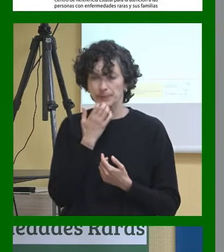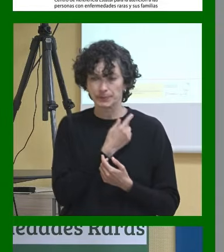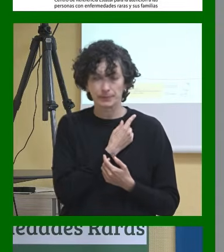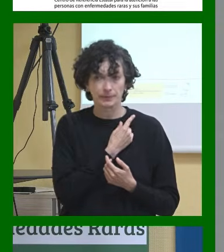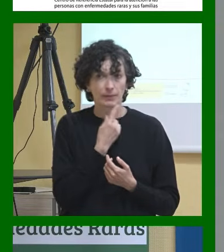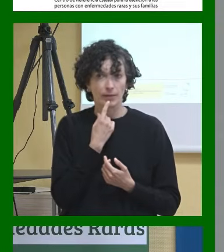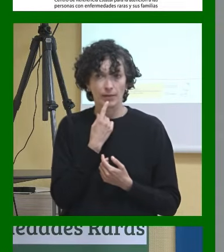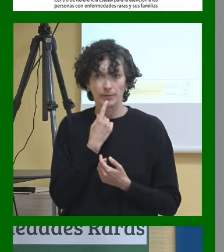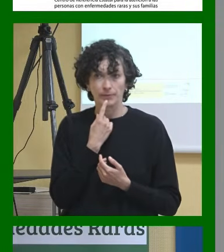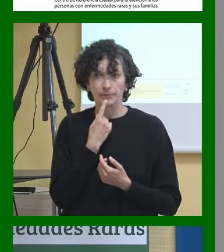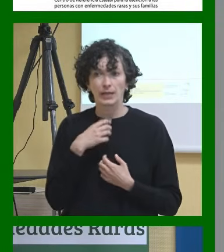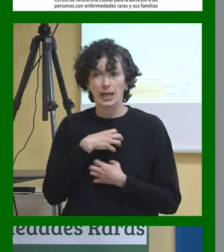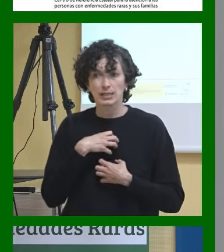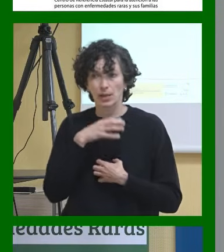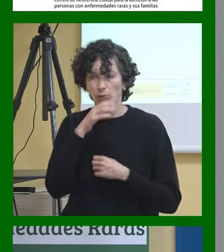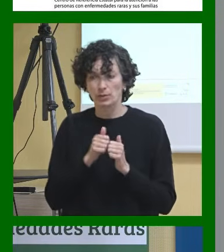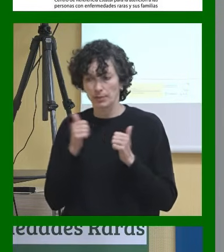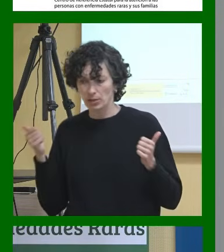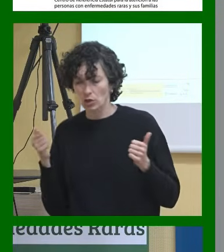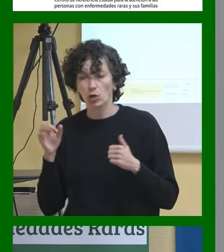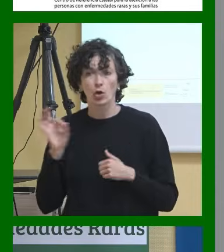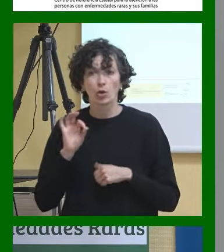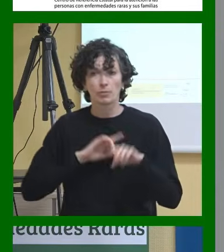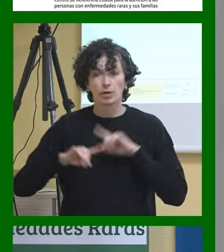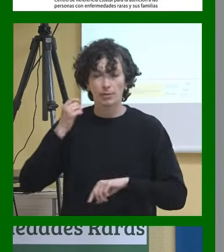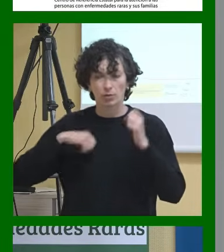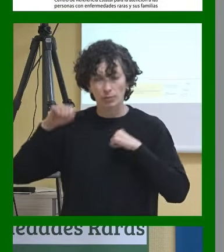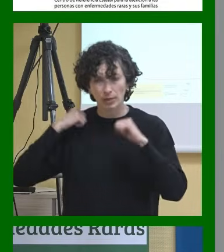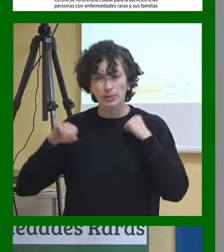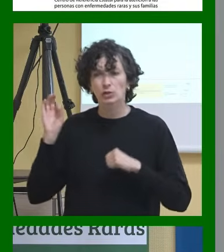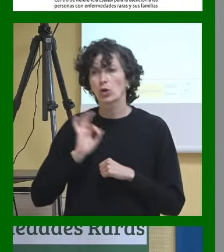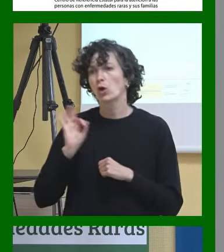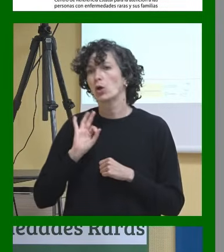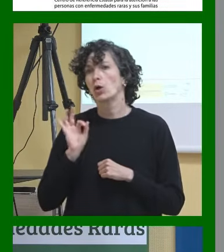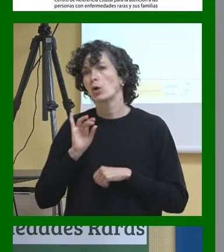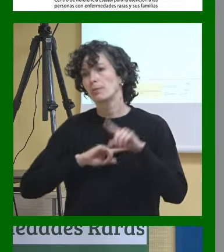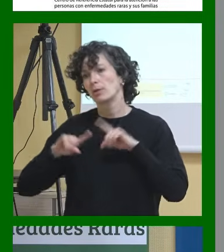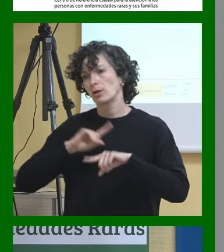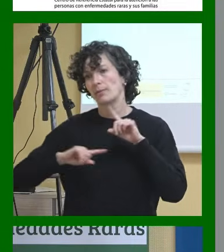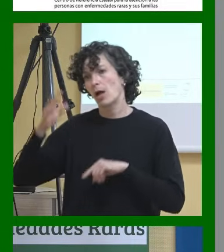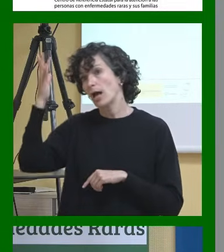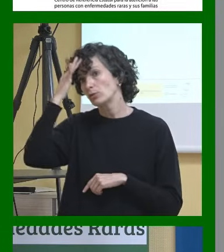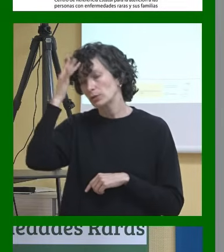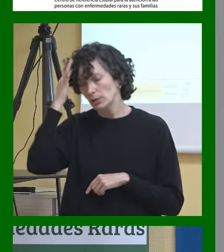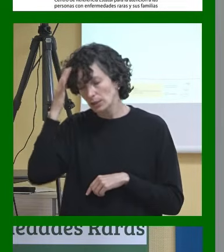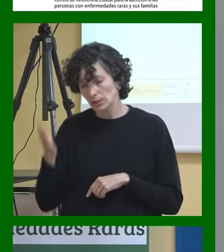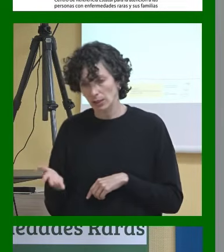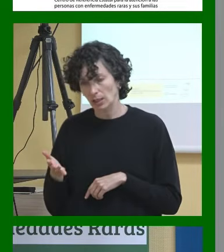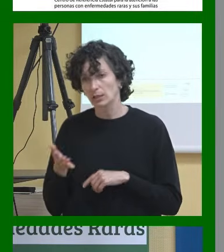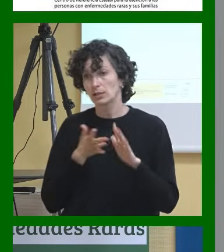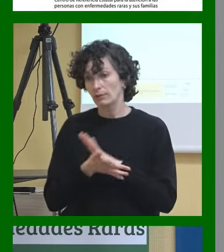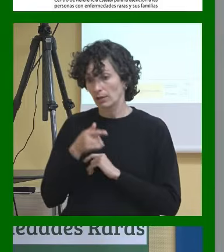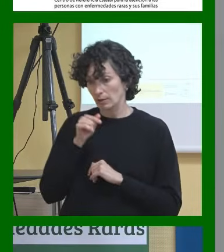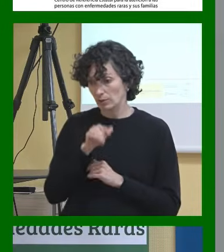la diapositiva, ansiedad por separación o problemas de conducta o incluso un trastorno del espectro autista, que además de tener